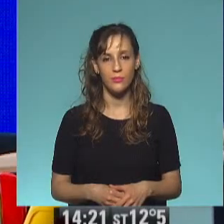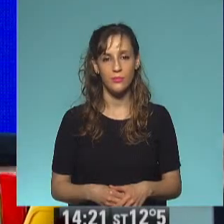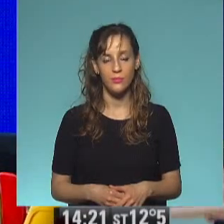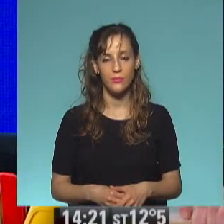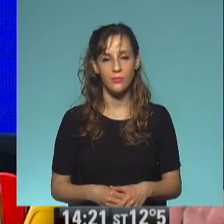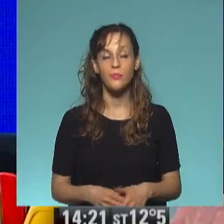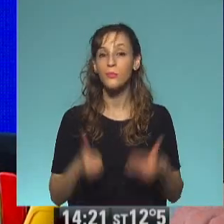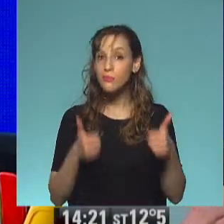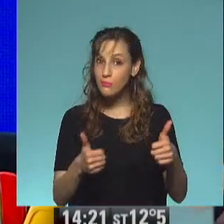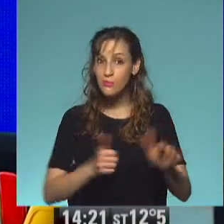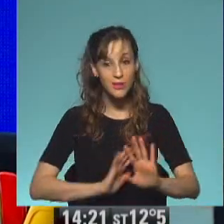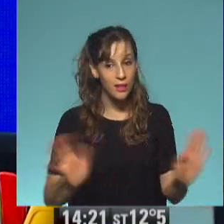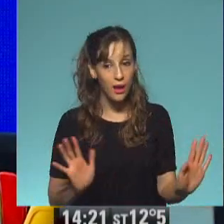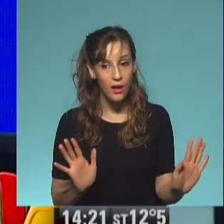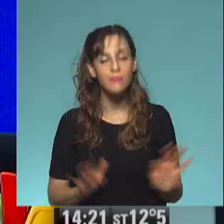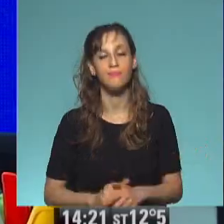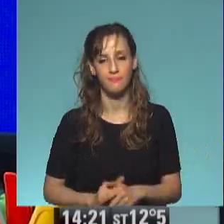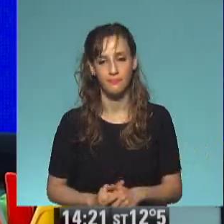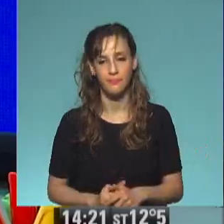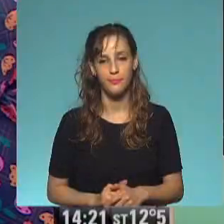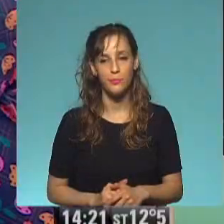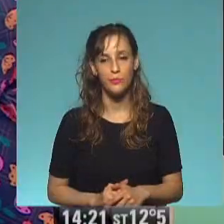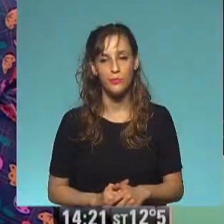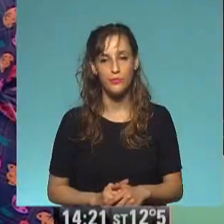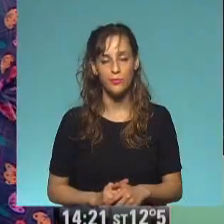Vamos, ¿estamos ahí? Bien.